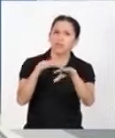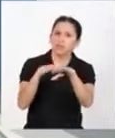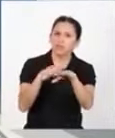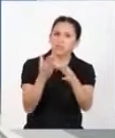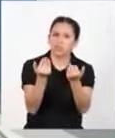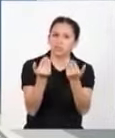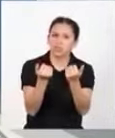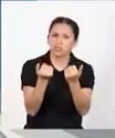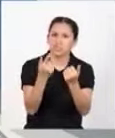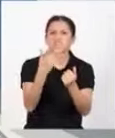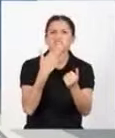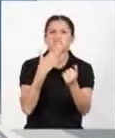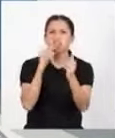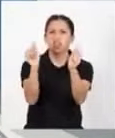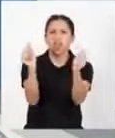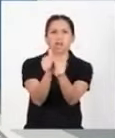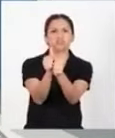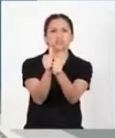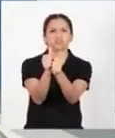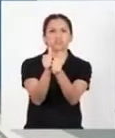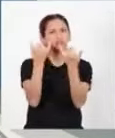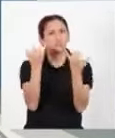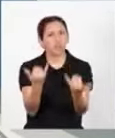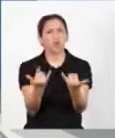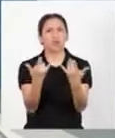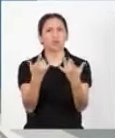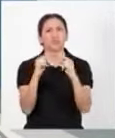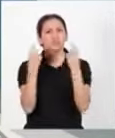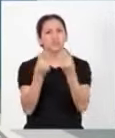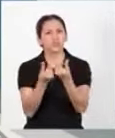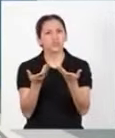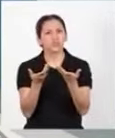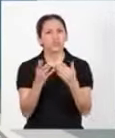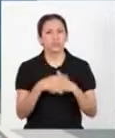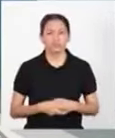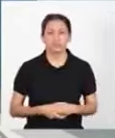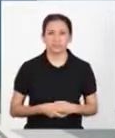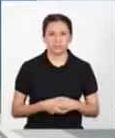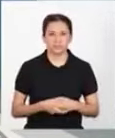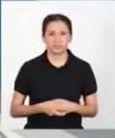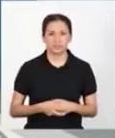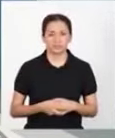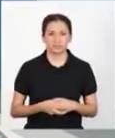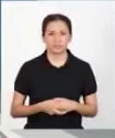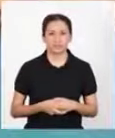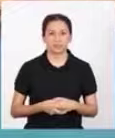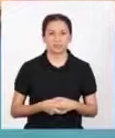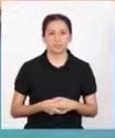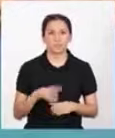Pero dime, Andrés, ¿quién te acompañará en el equipo el día de hoy?